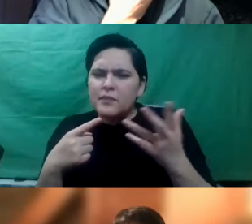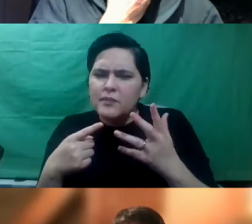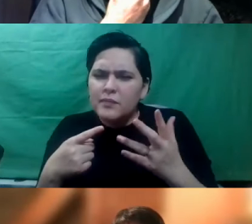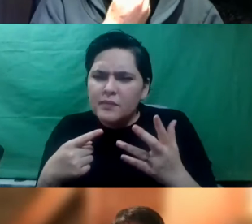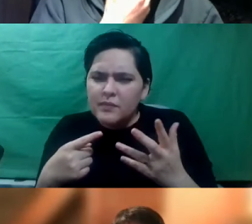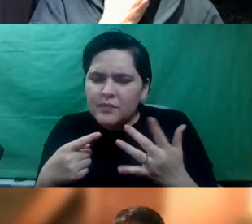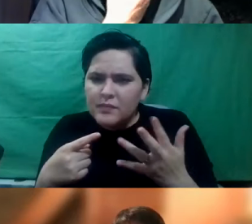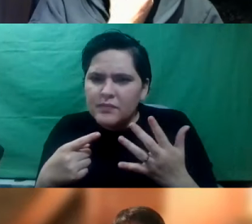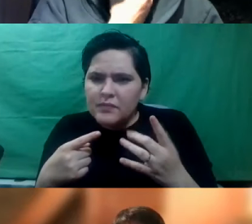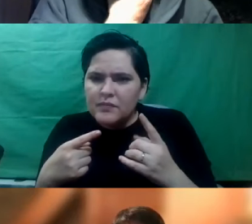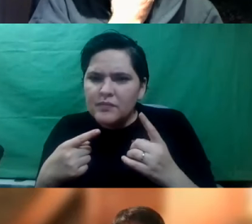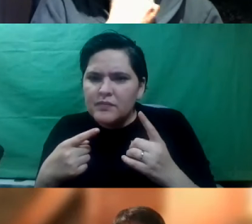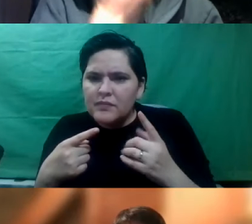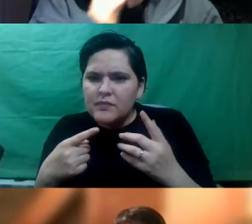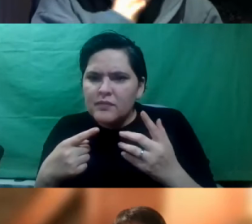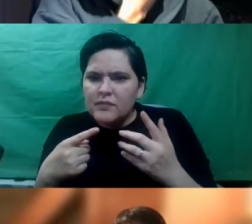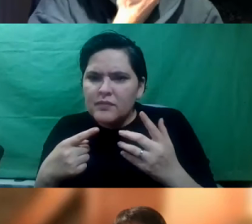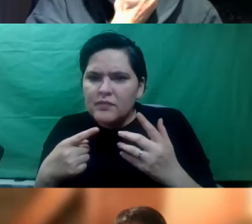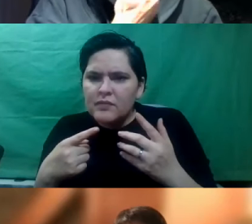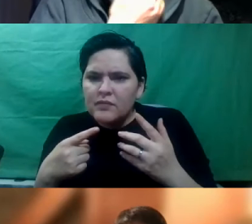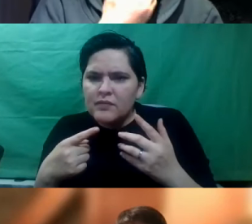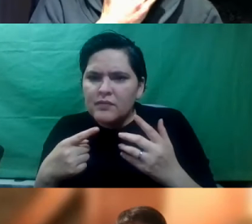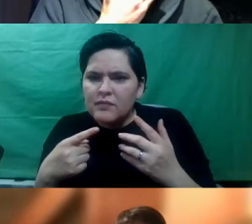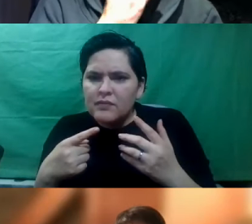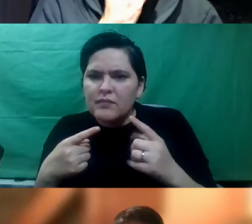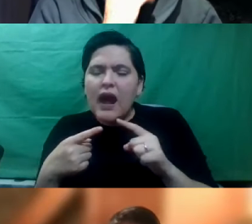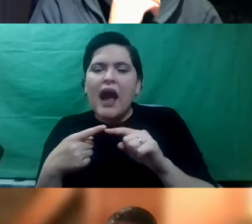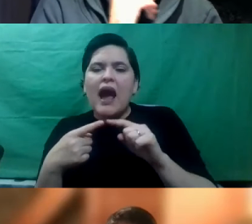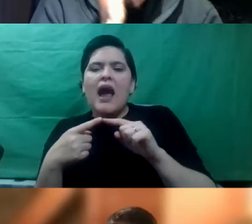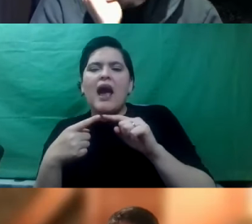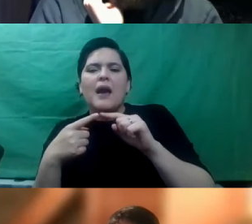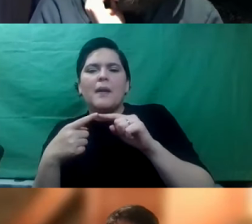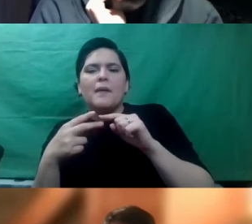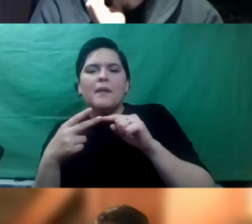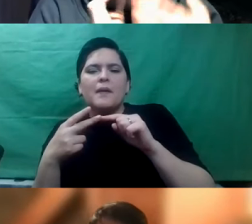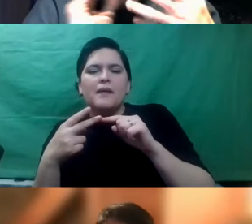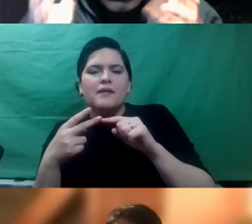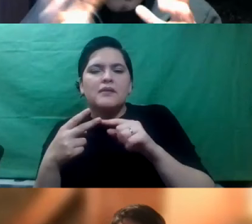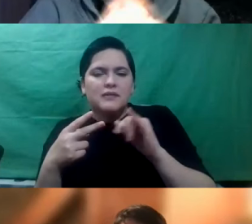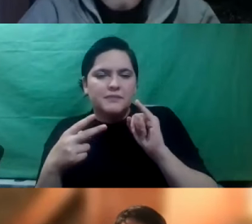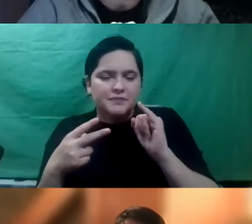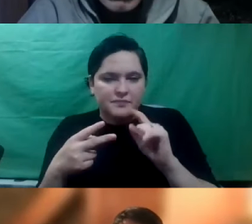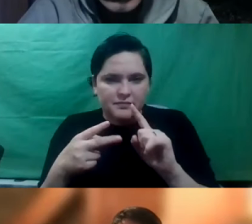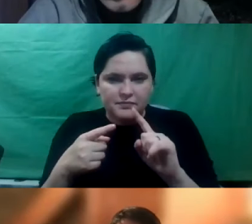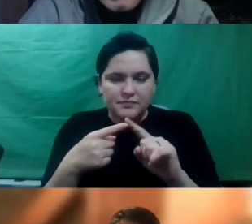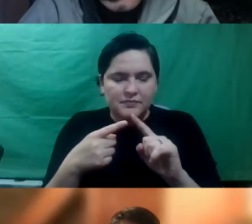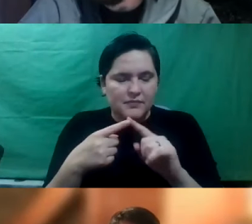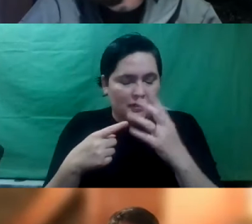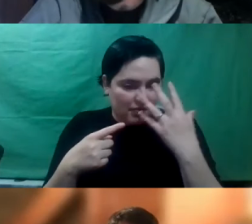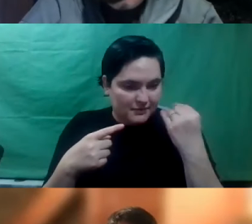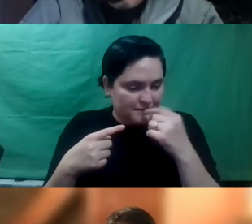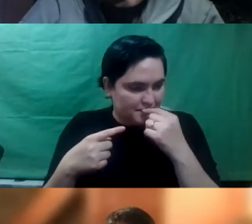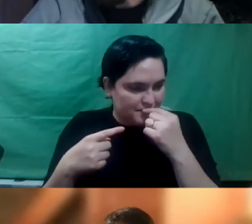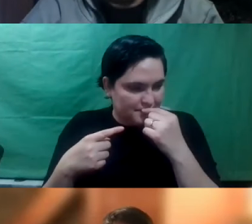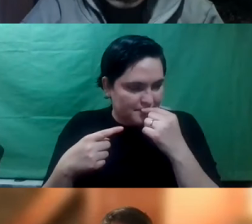Bueno, hace poco hay un paper de unos autores que mencioné de Lupi, donde ellos ocupan de alguna manera clustering, utilizan medidas de teoría de la información